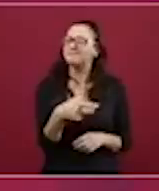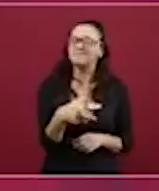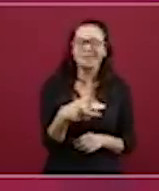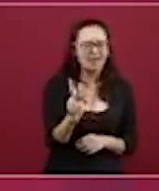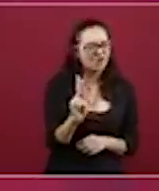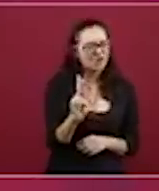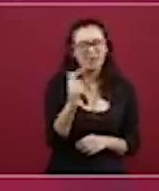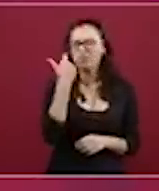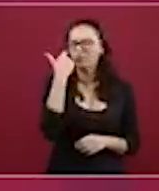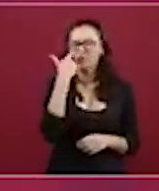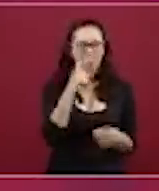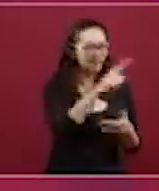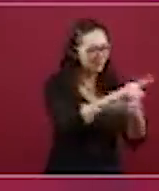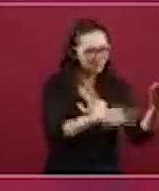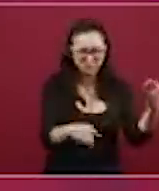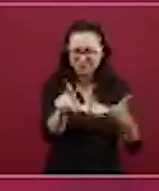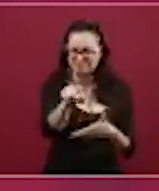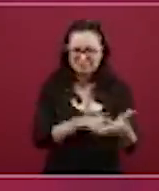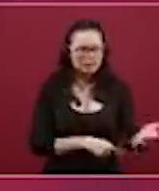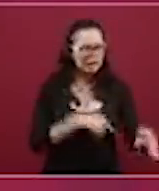vamos a sentarnos